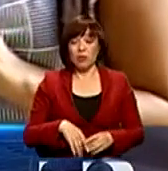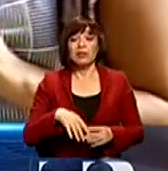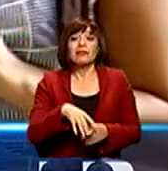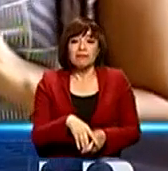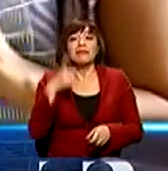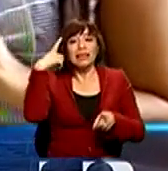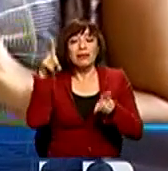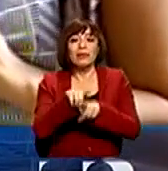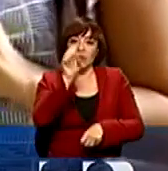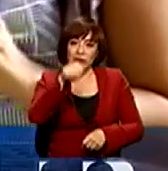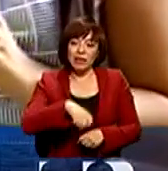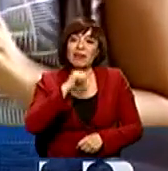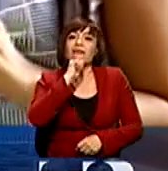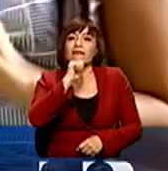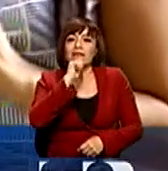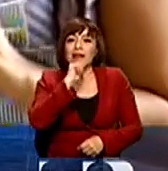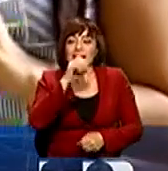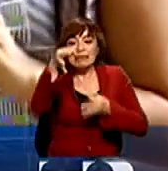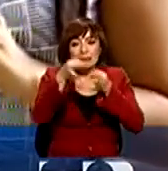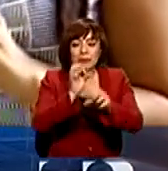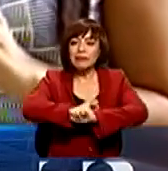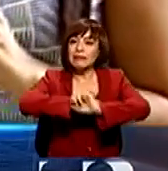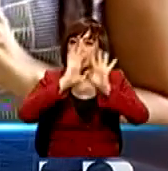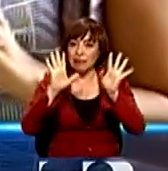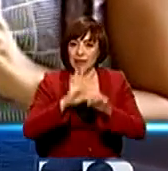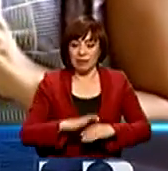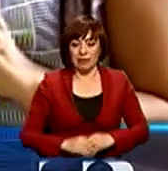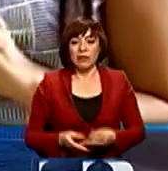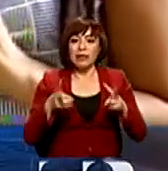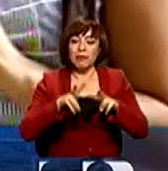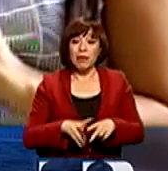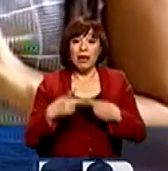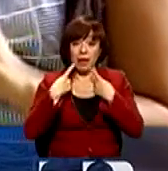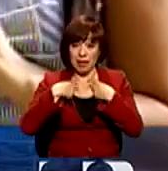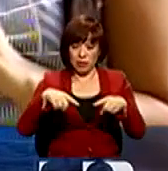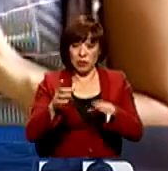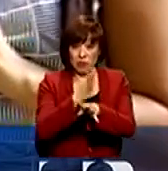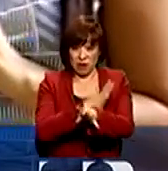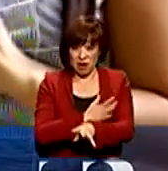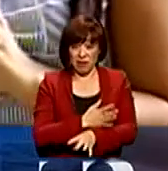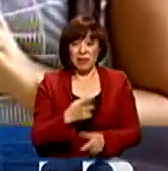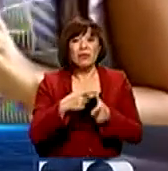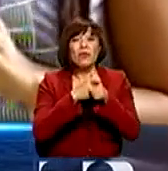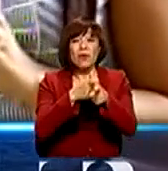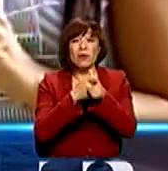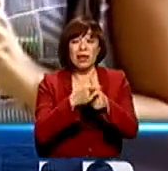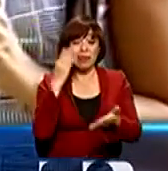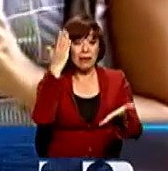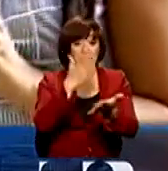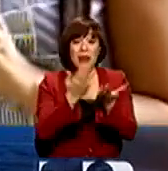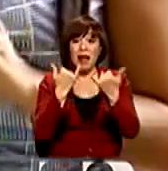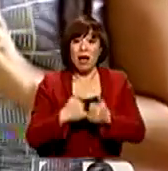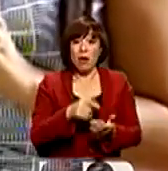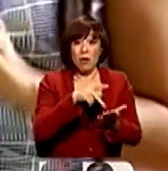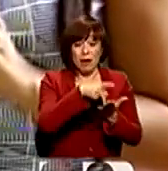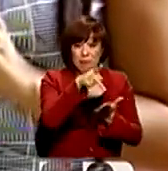de decisiones que concreten el plan de austeridad. Hacen referencia al anuncio y la aceptación como urgente de la eliminación a los subsidios